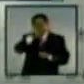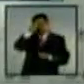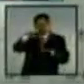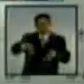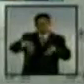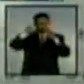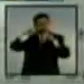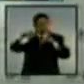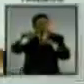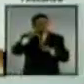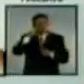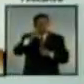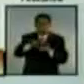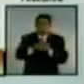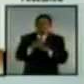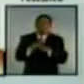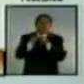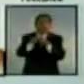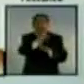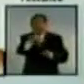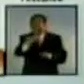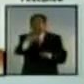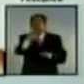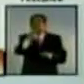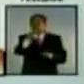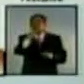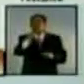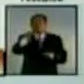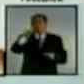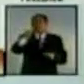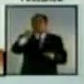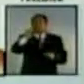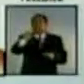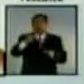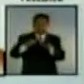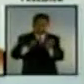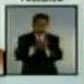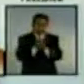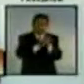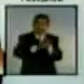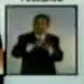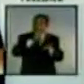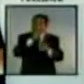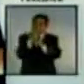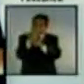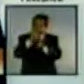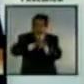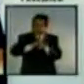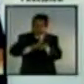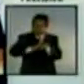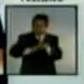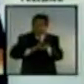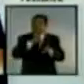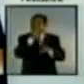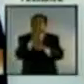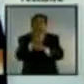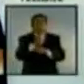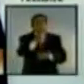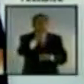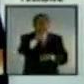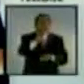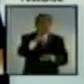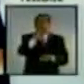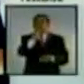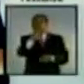PRI le dedicó a Arturo Montiel. Y al calce dice lo siguiente: Licenciado Arturo